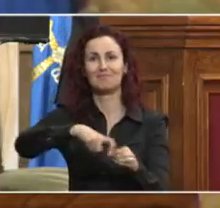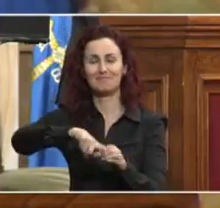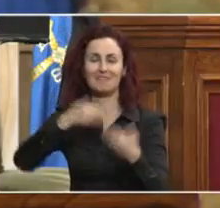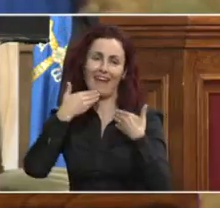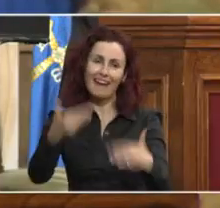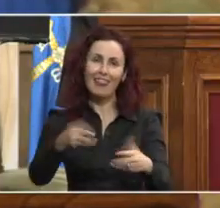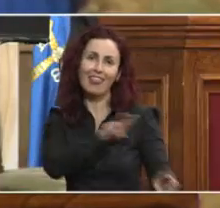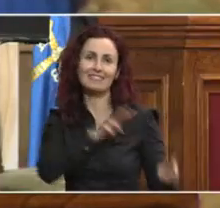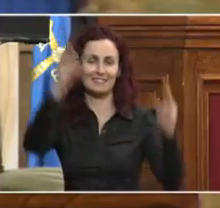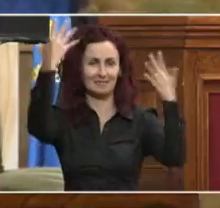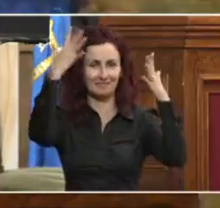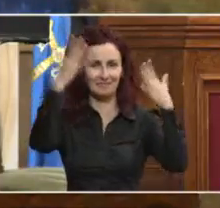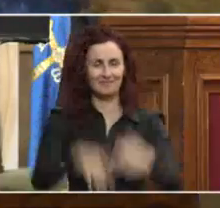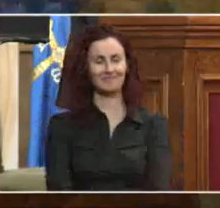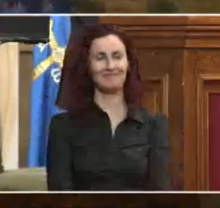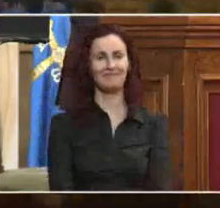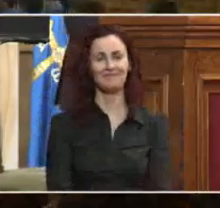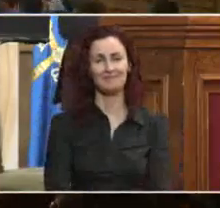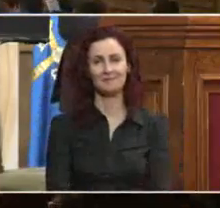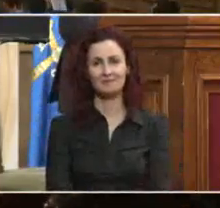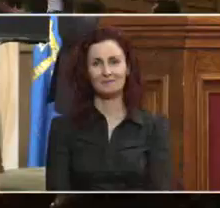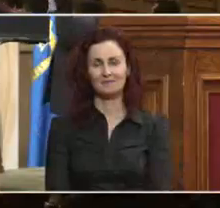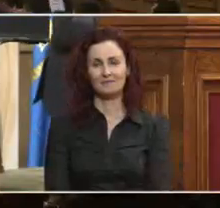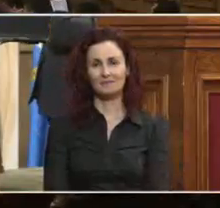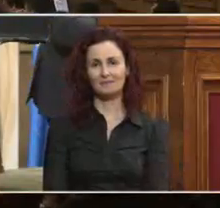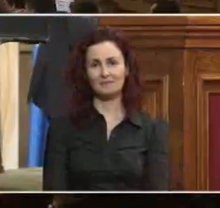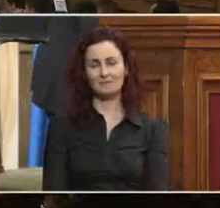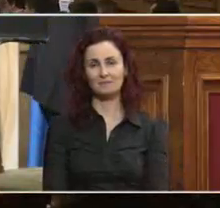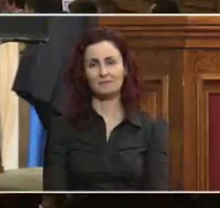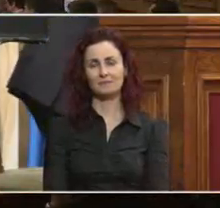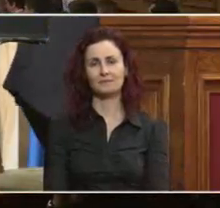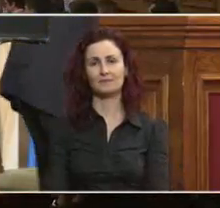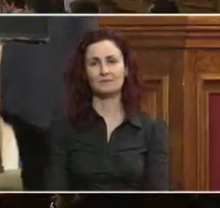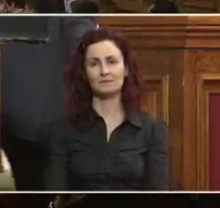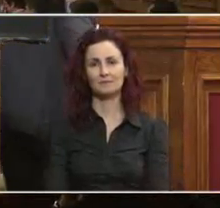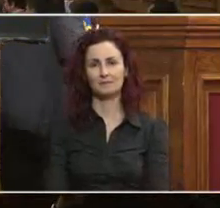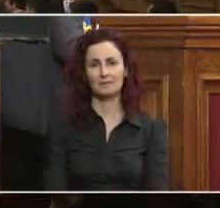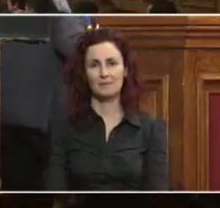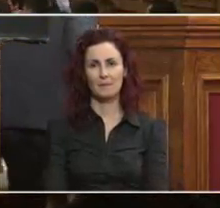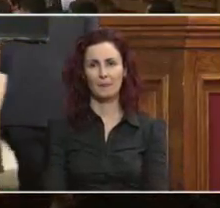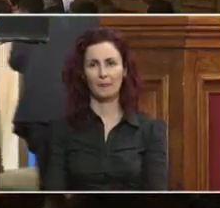gracias. Gracias. Gracias. Muchas gracias.